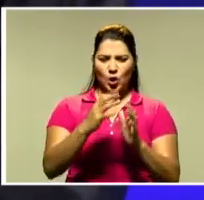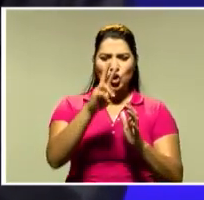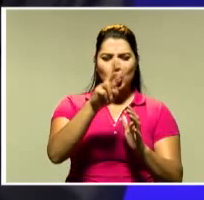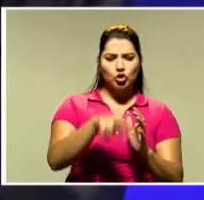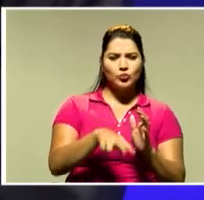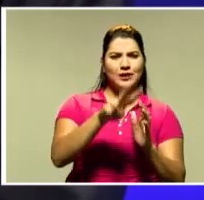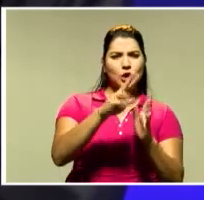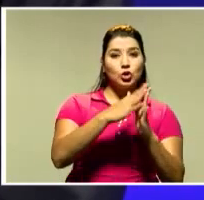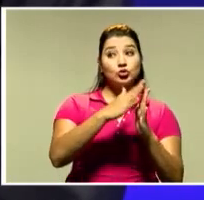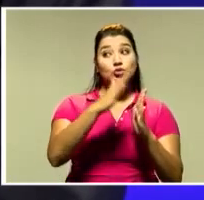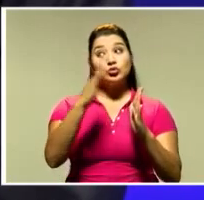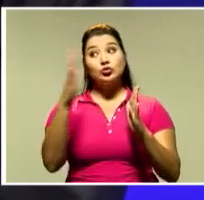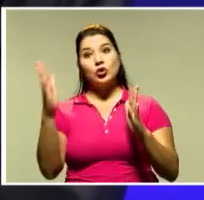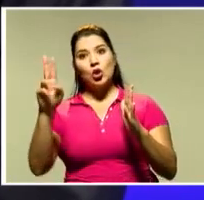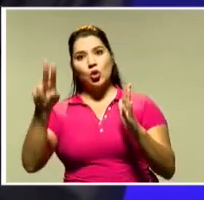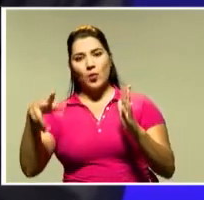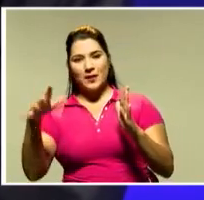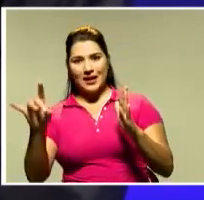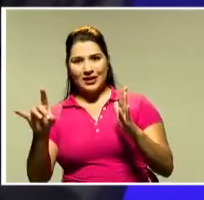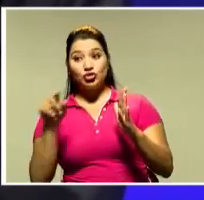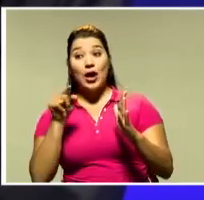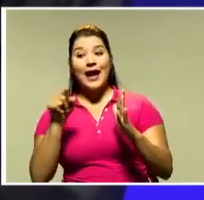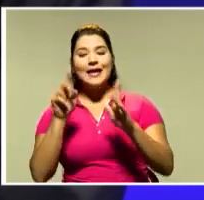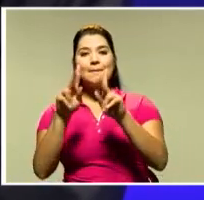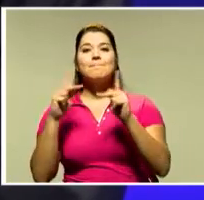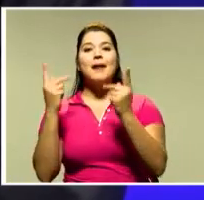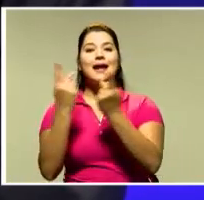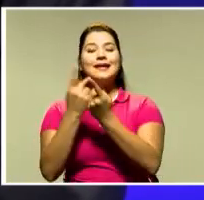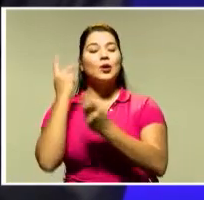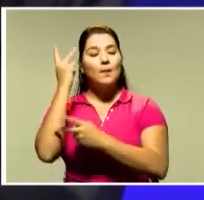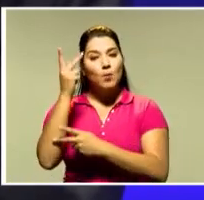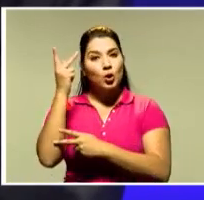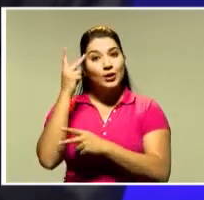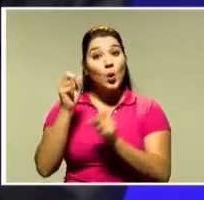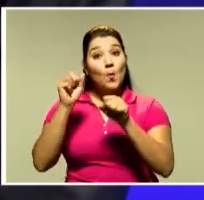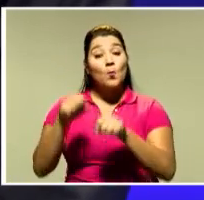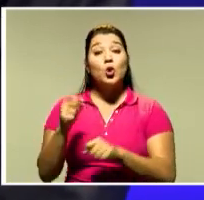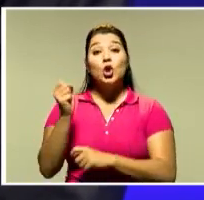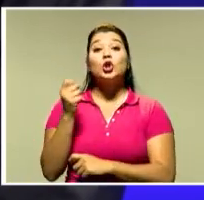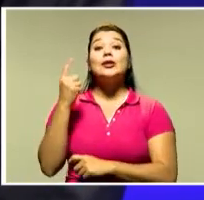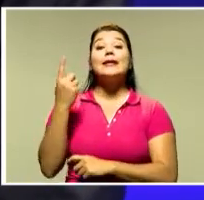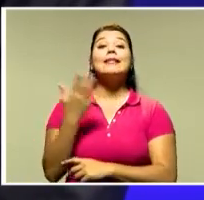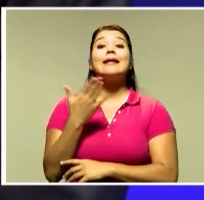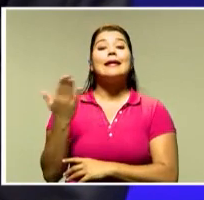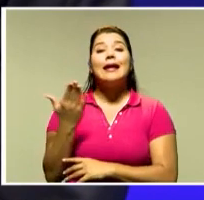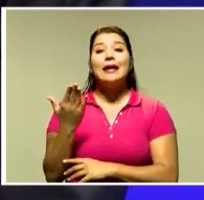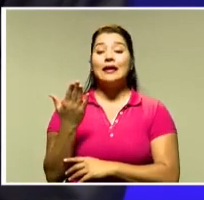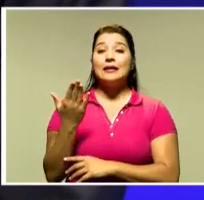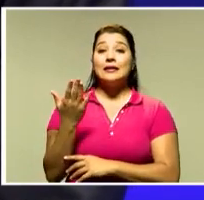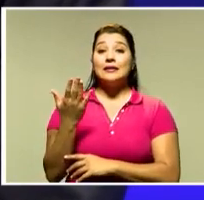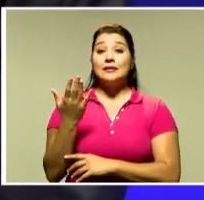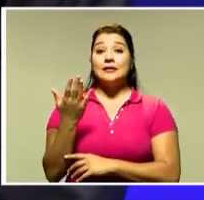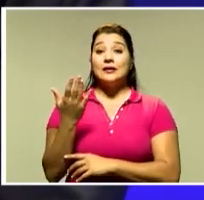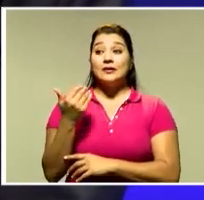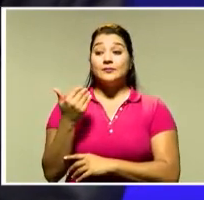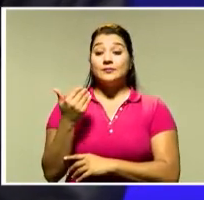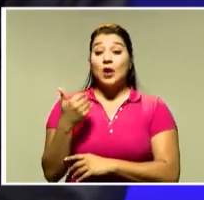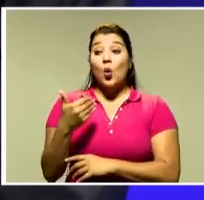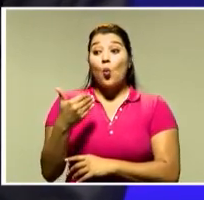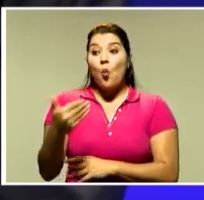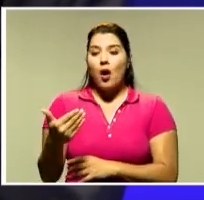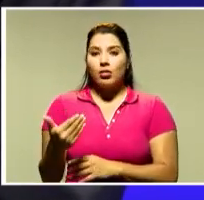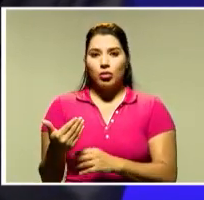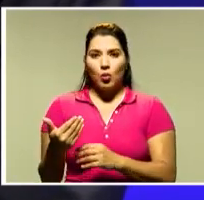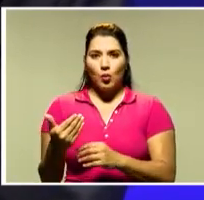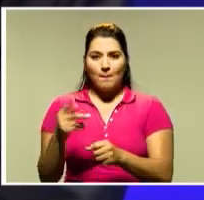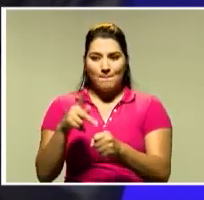2018, las fuerzas políticas fueron entendiendo que la negociación en medio de ese, digamos, multiplicidad